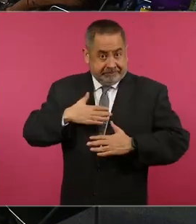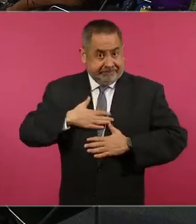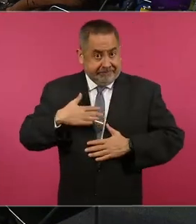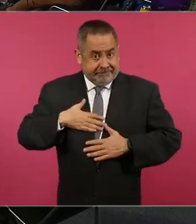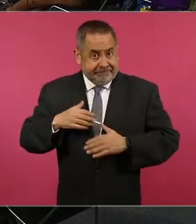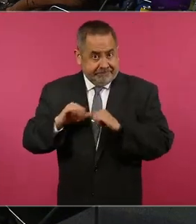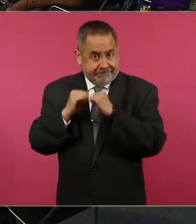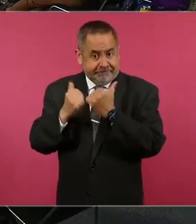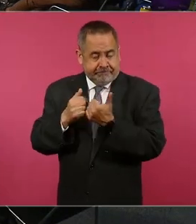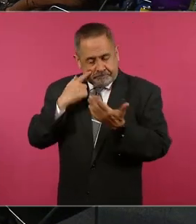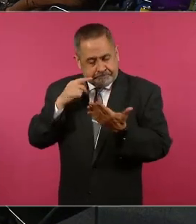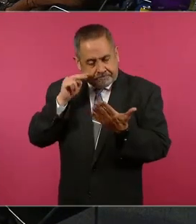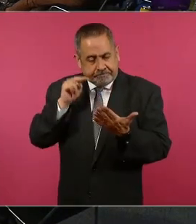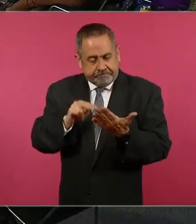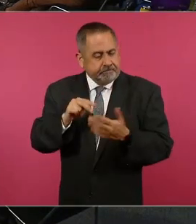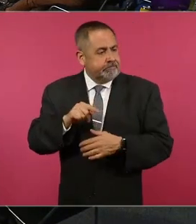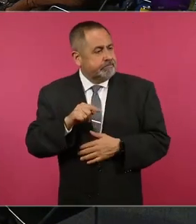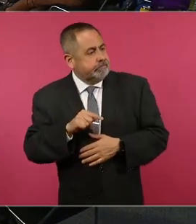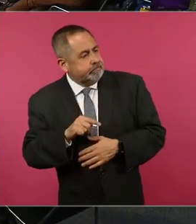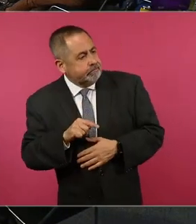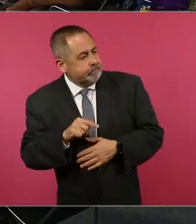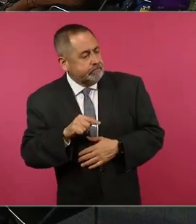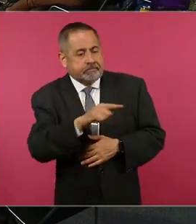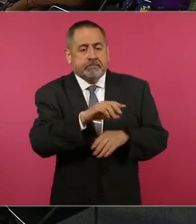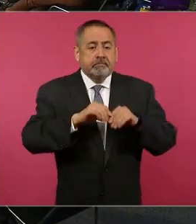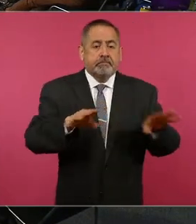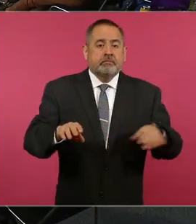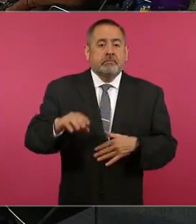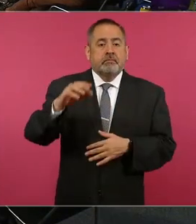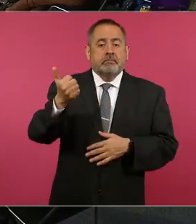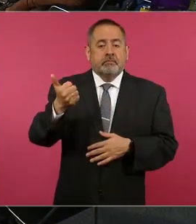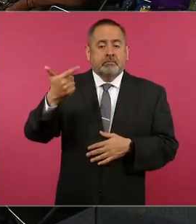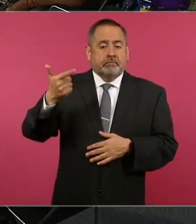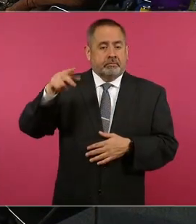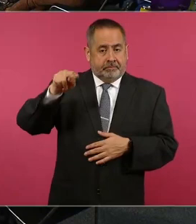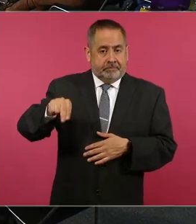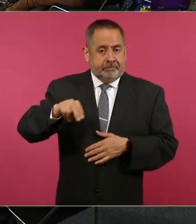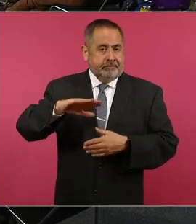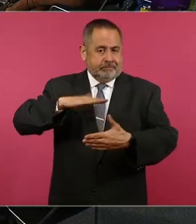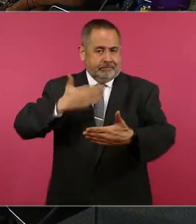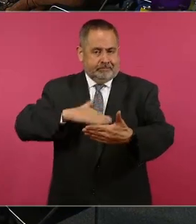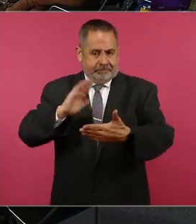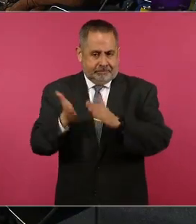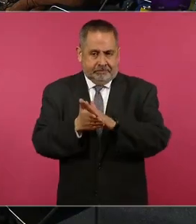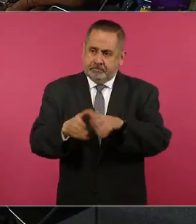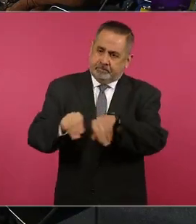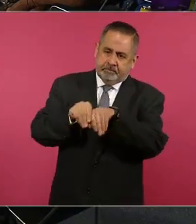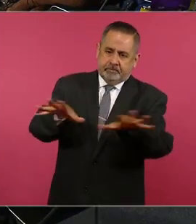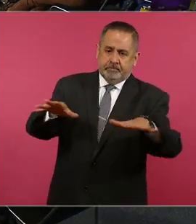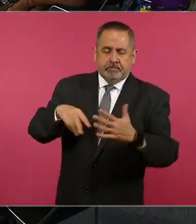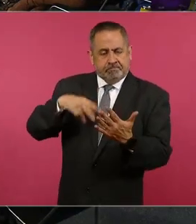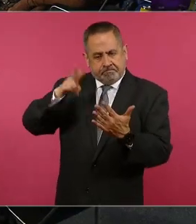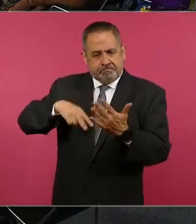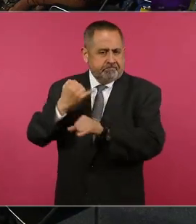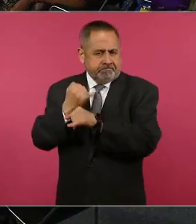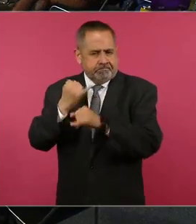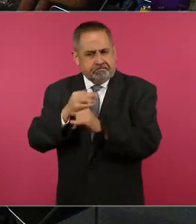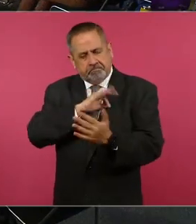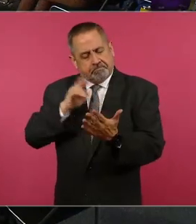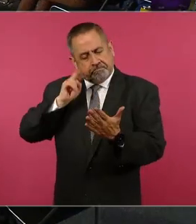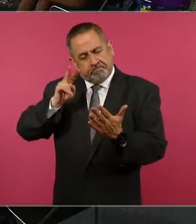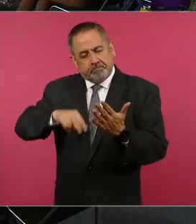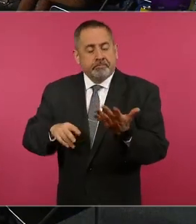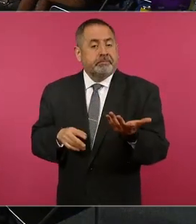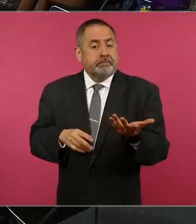este repositorio que ha hecho público ya el archivo general de la nación y que está a consulta de todos por internet acerca